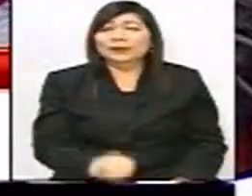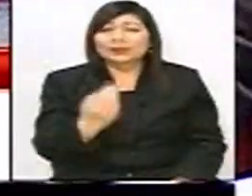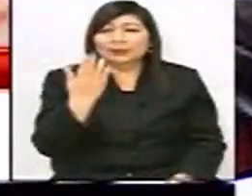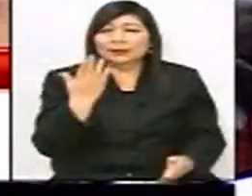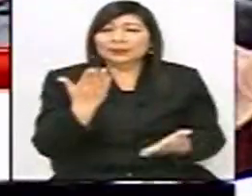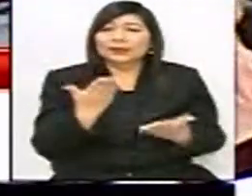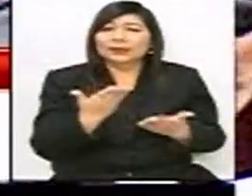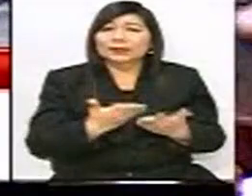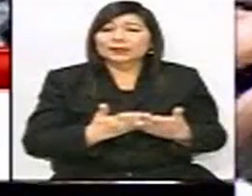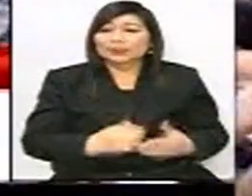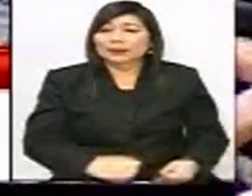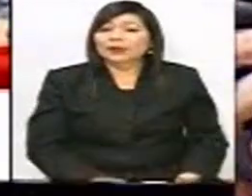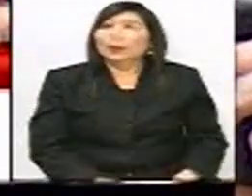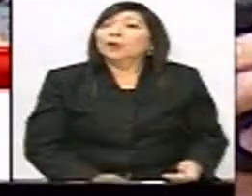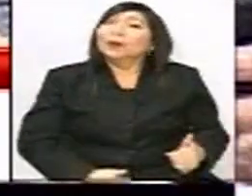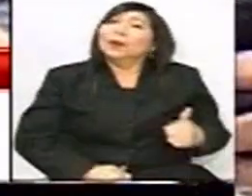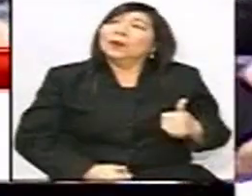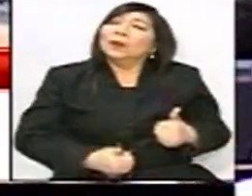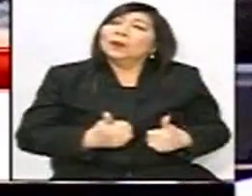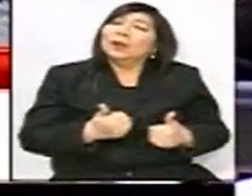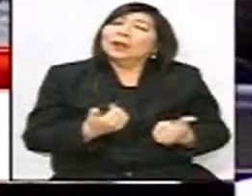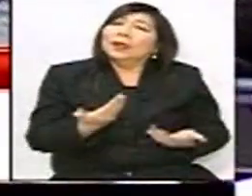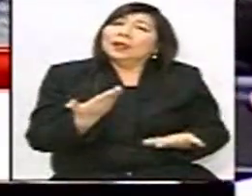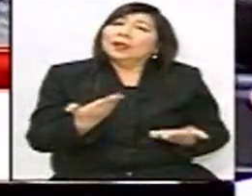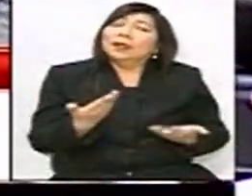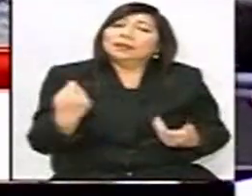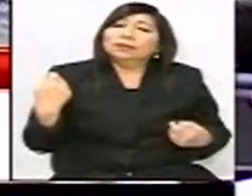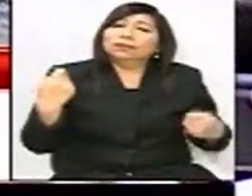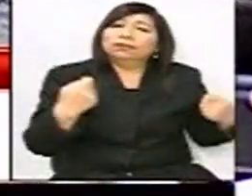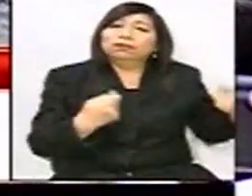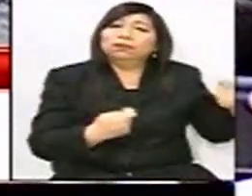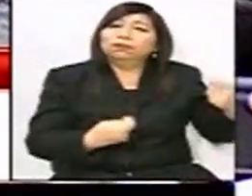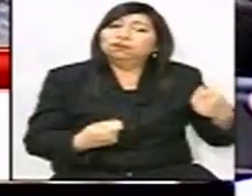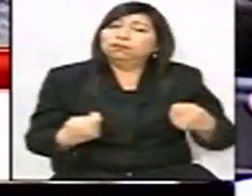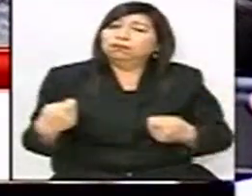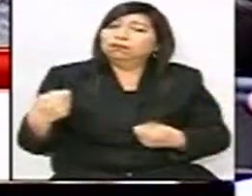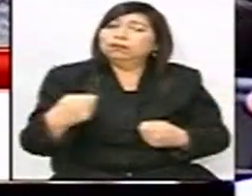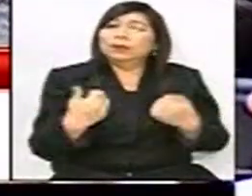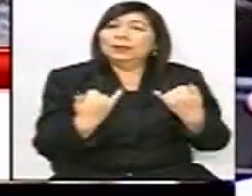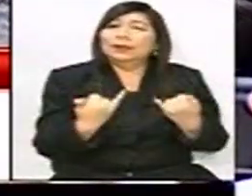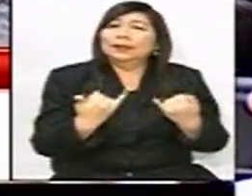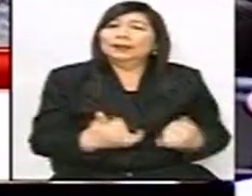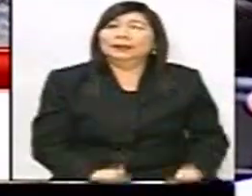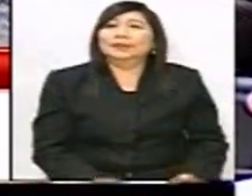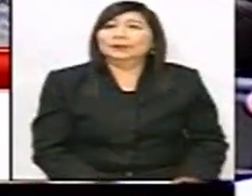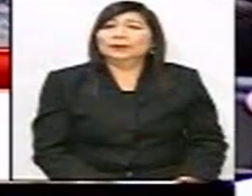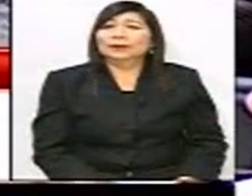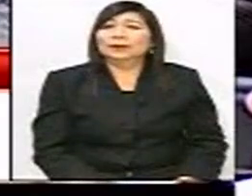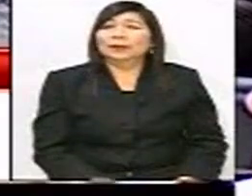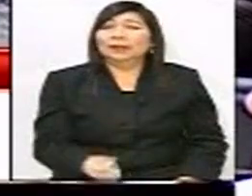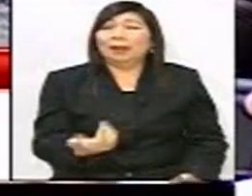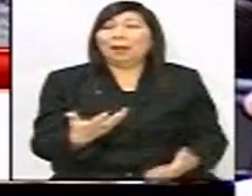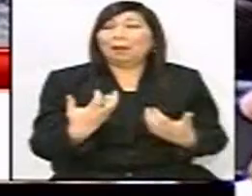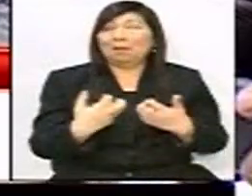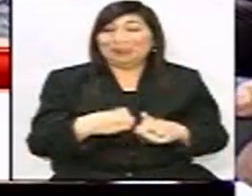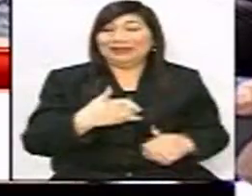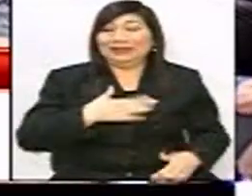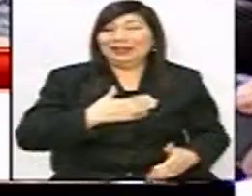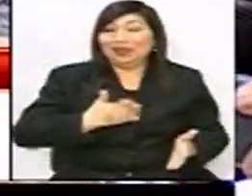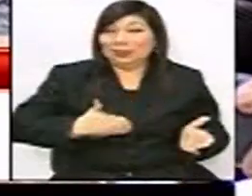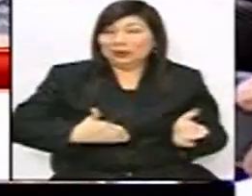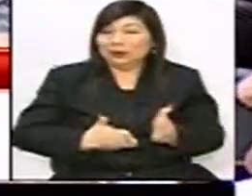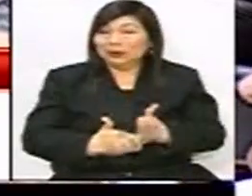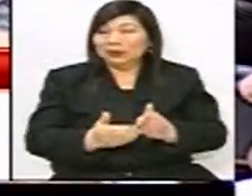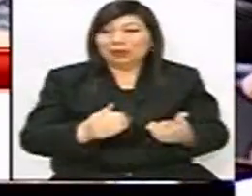sabemos cuáles son la inversión que viene haciendo este concesionario, ¿no?